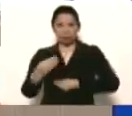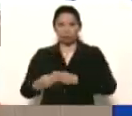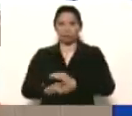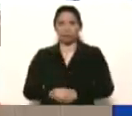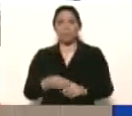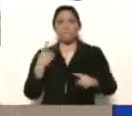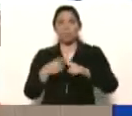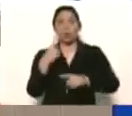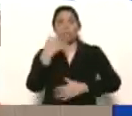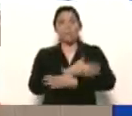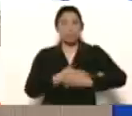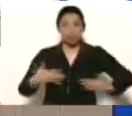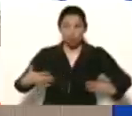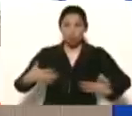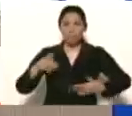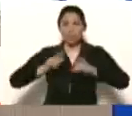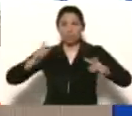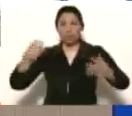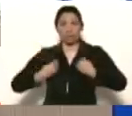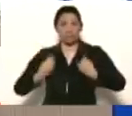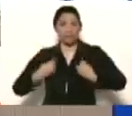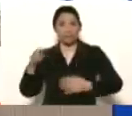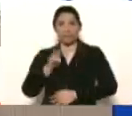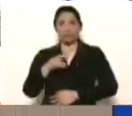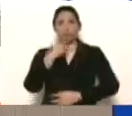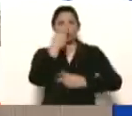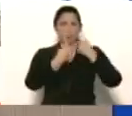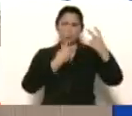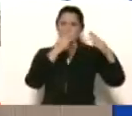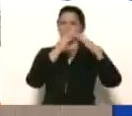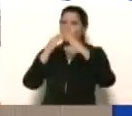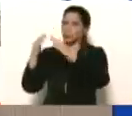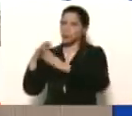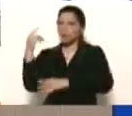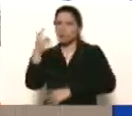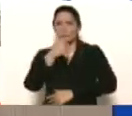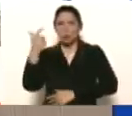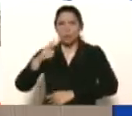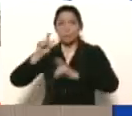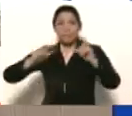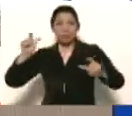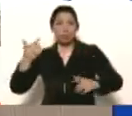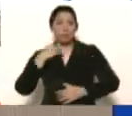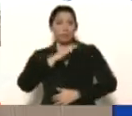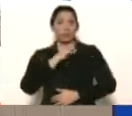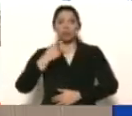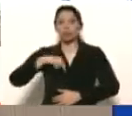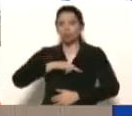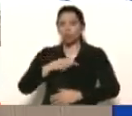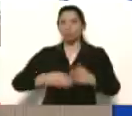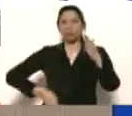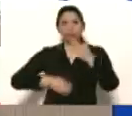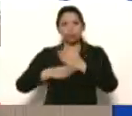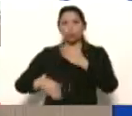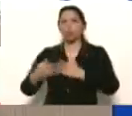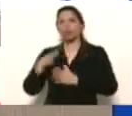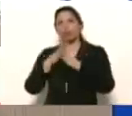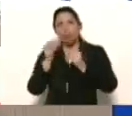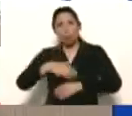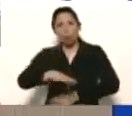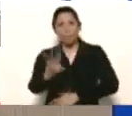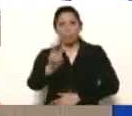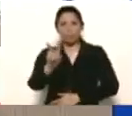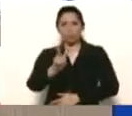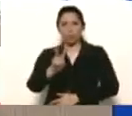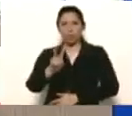millón de habitantes nos hemos ido casa por casa a buscar los pacientes nos hemos ido en todo el territorio hemos peinado